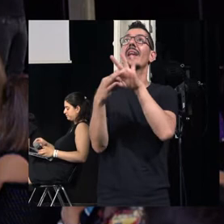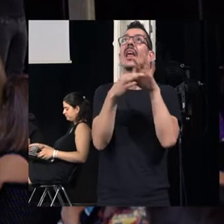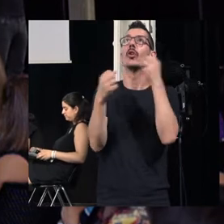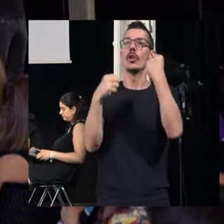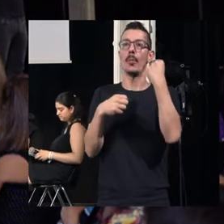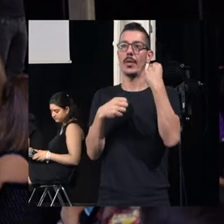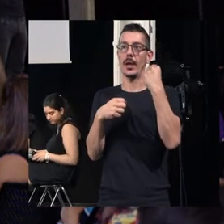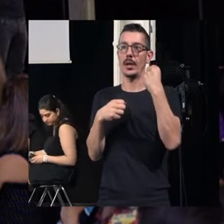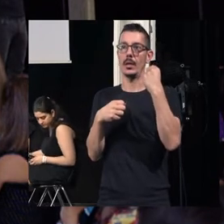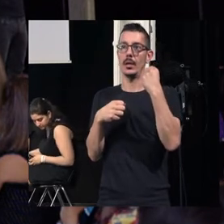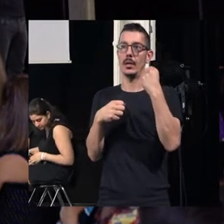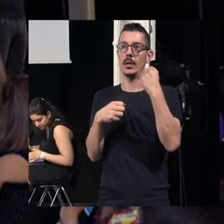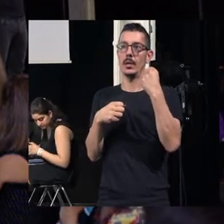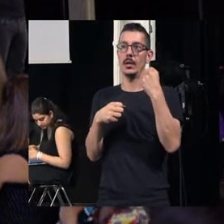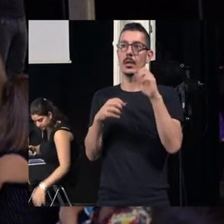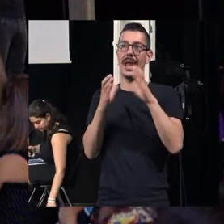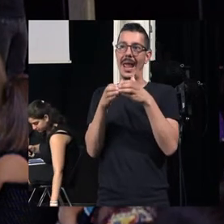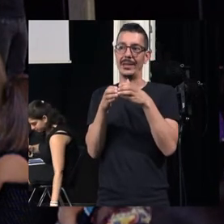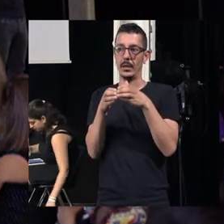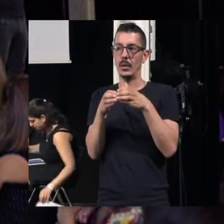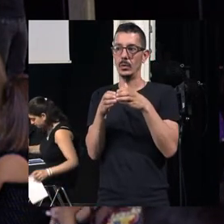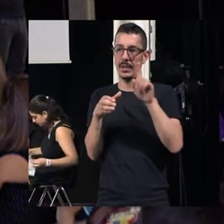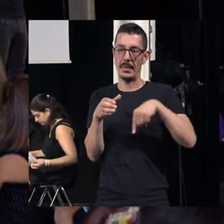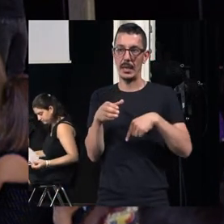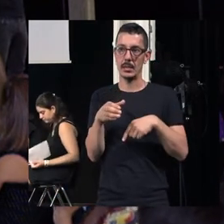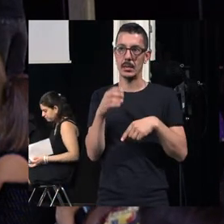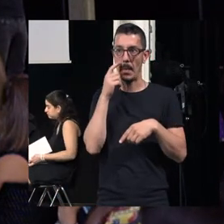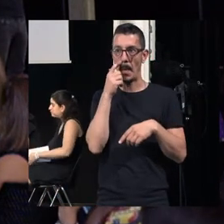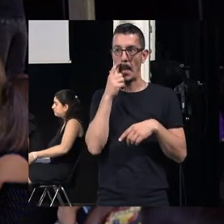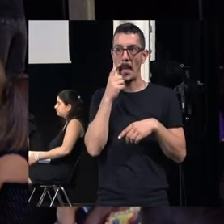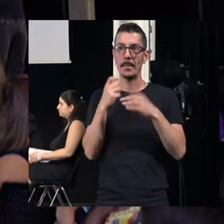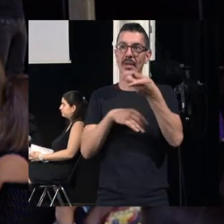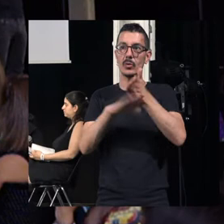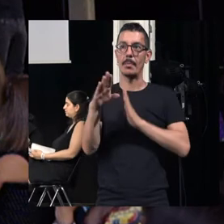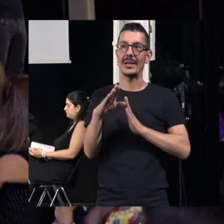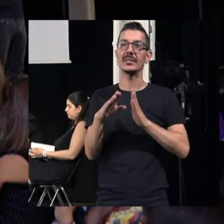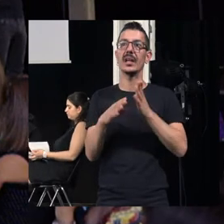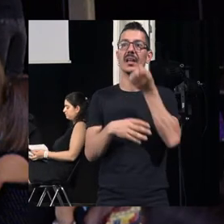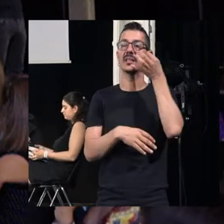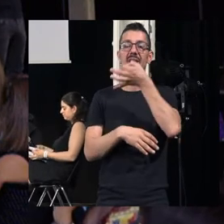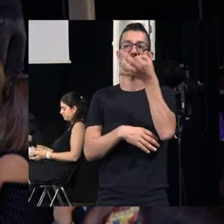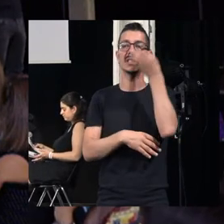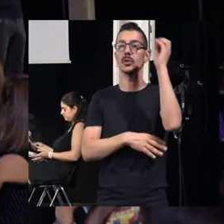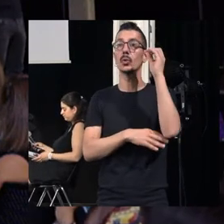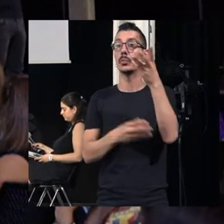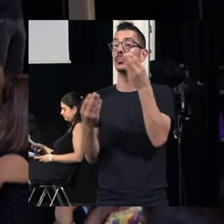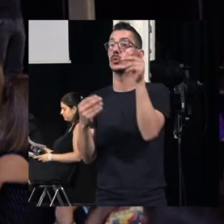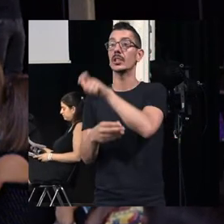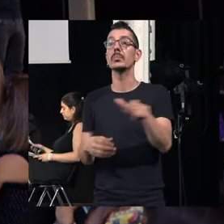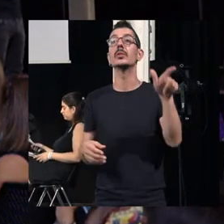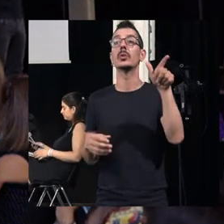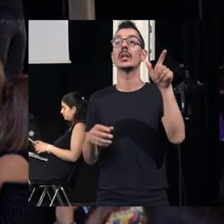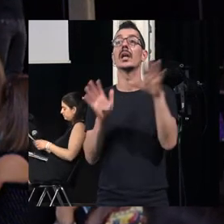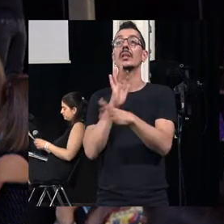dominio étnico también, hay una parte de ese discurso que hay muchas personas gitanas que la asumen como